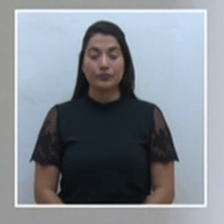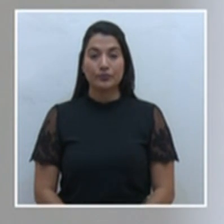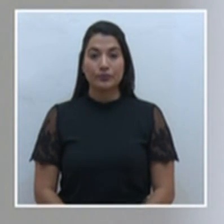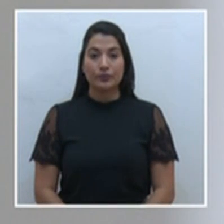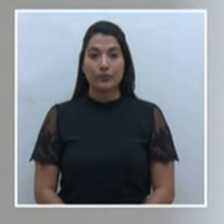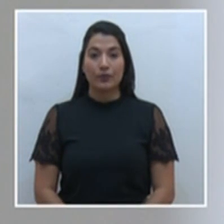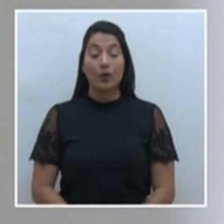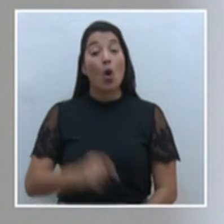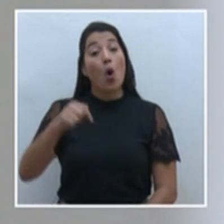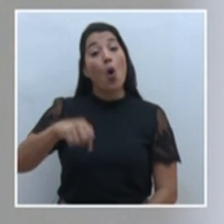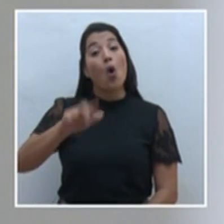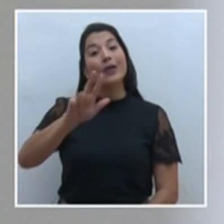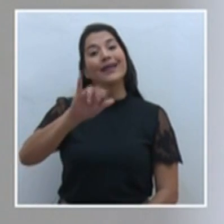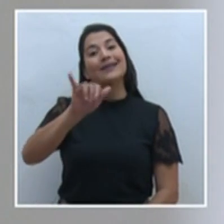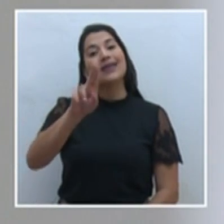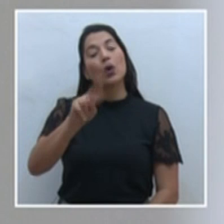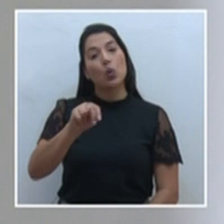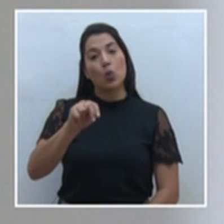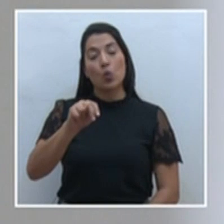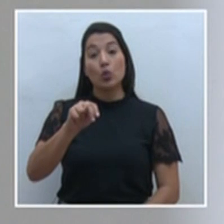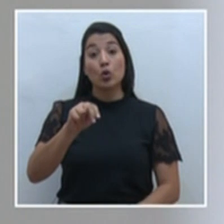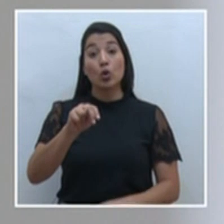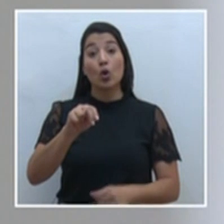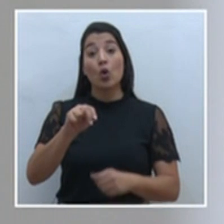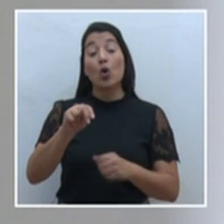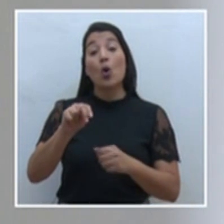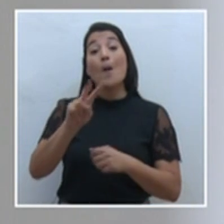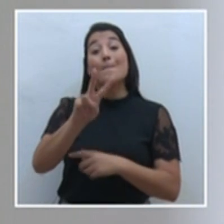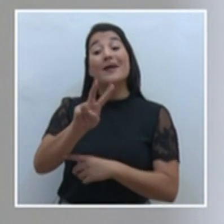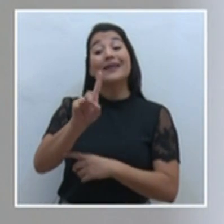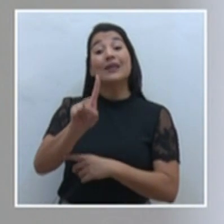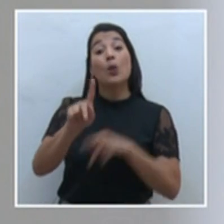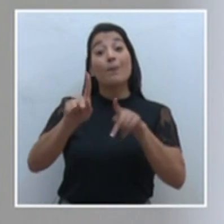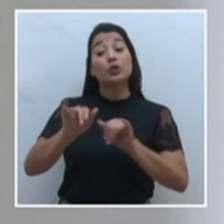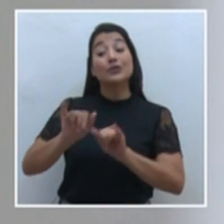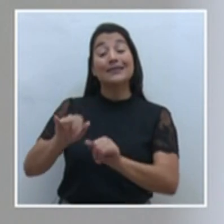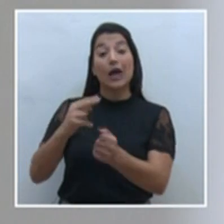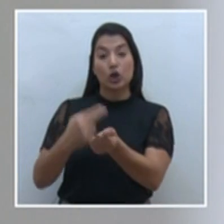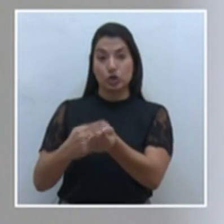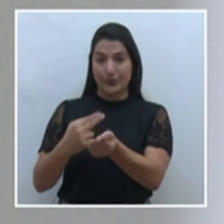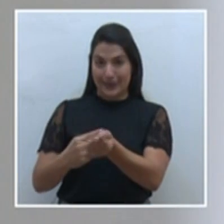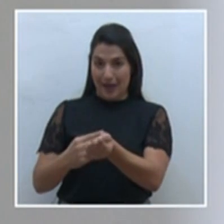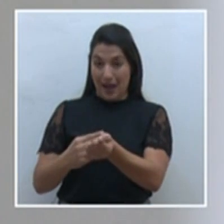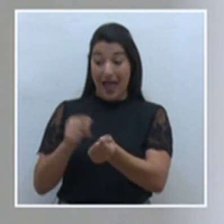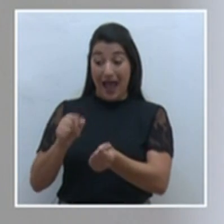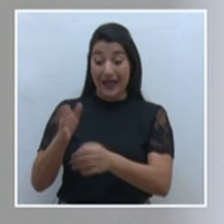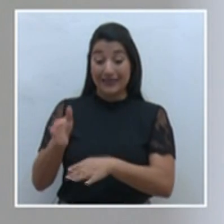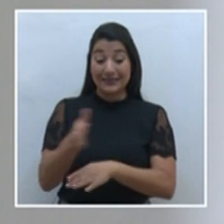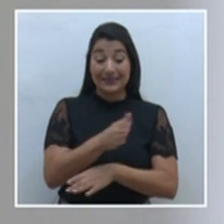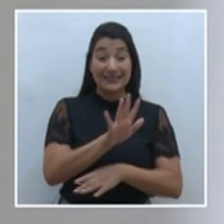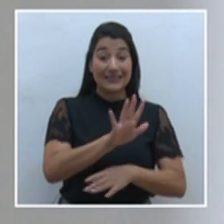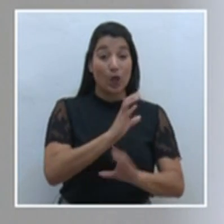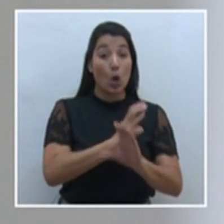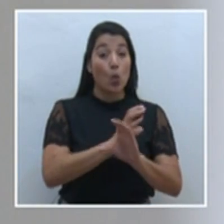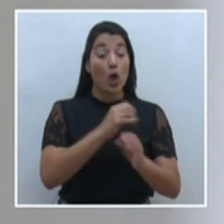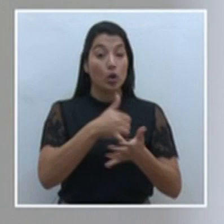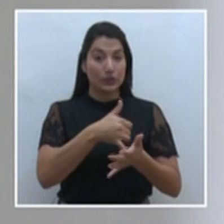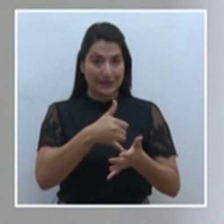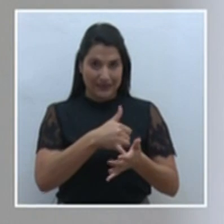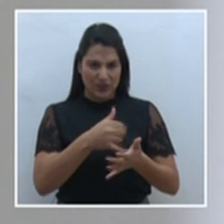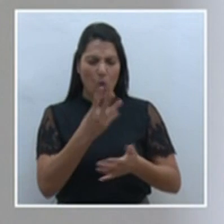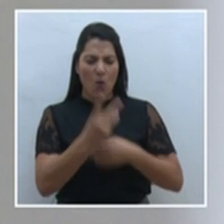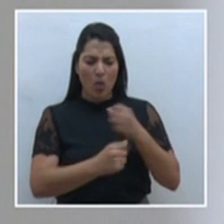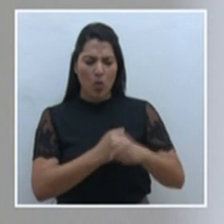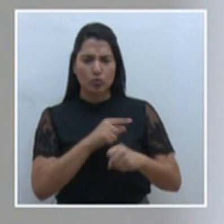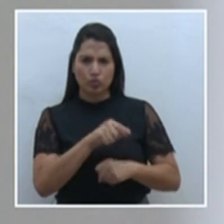Al ser 3 de junio, 21 personas se encuentran en estado de hospitalización, 5 de ellas se encuentran en cuidados intensivos. El rango de edad va